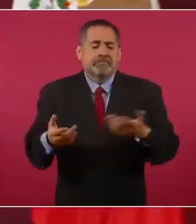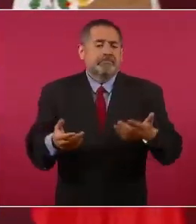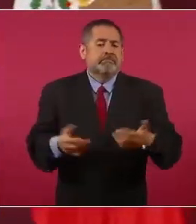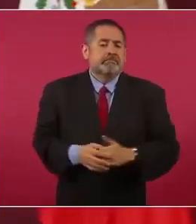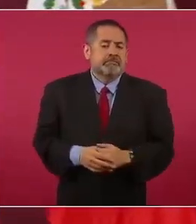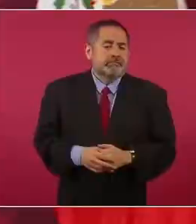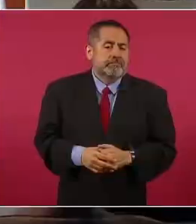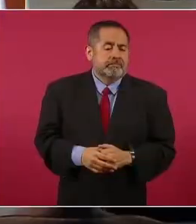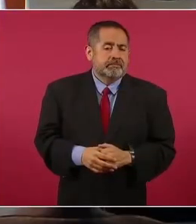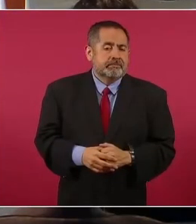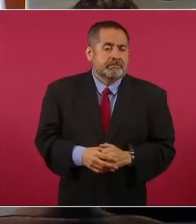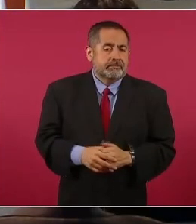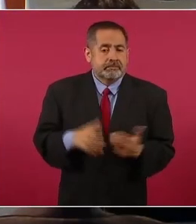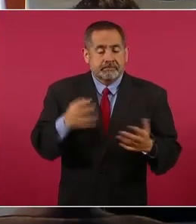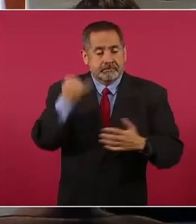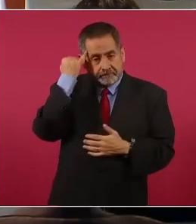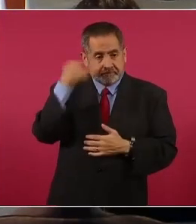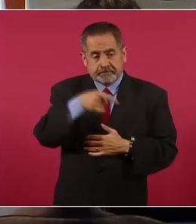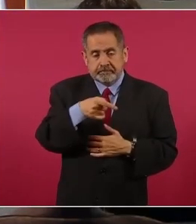que